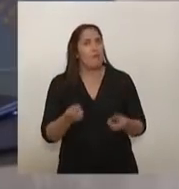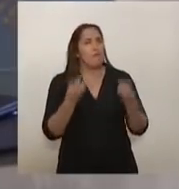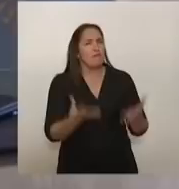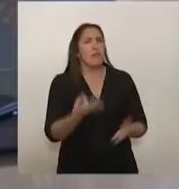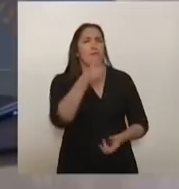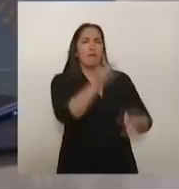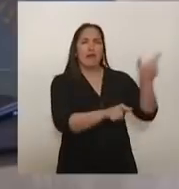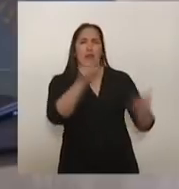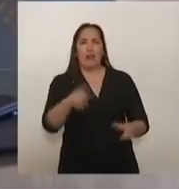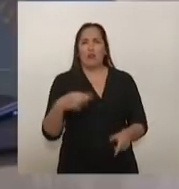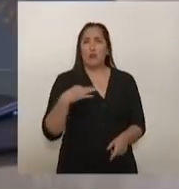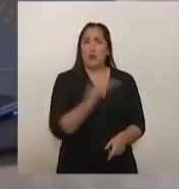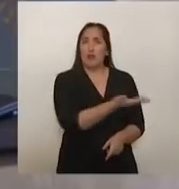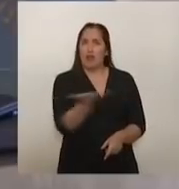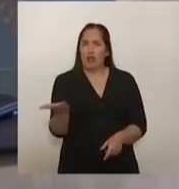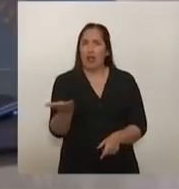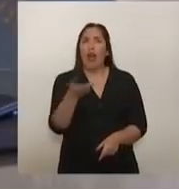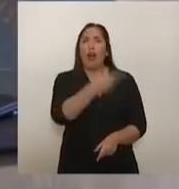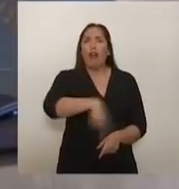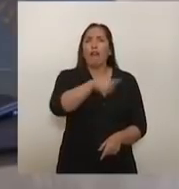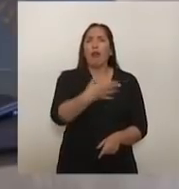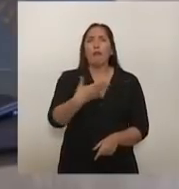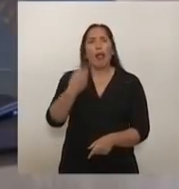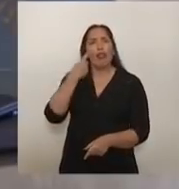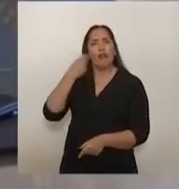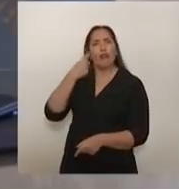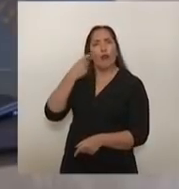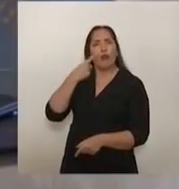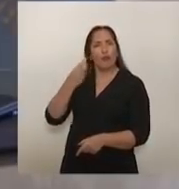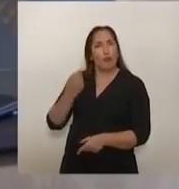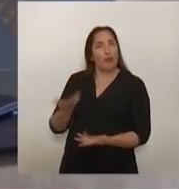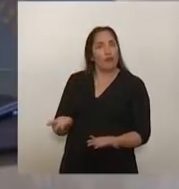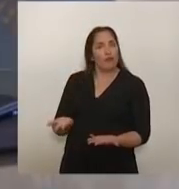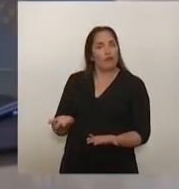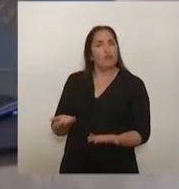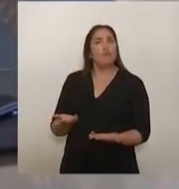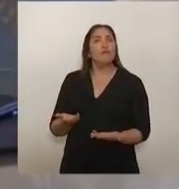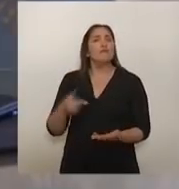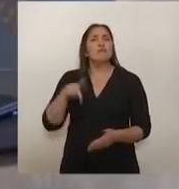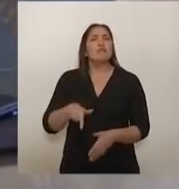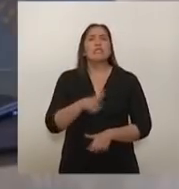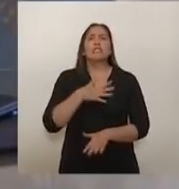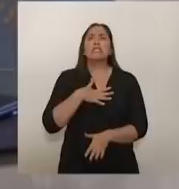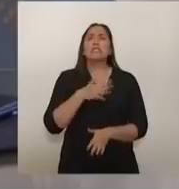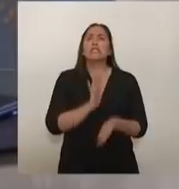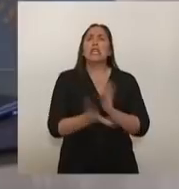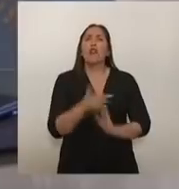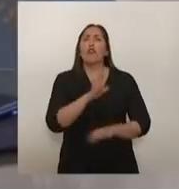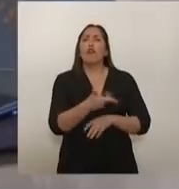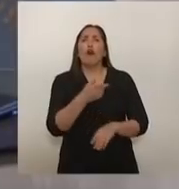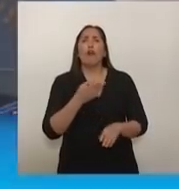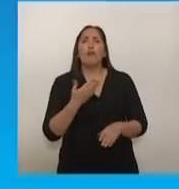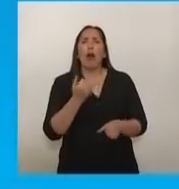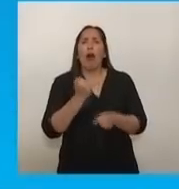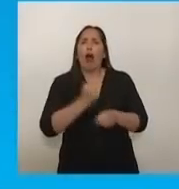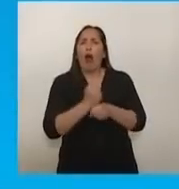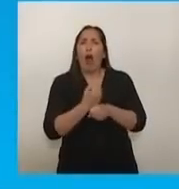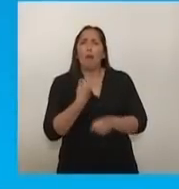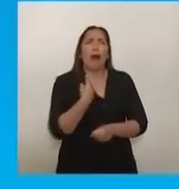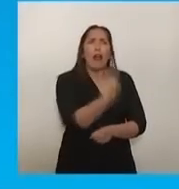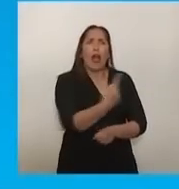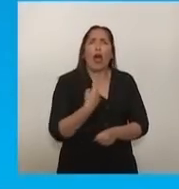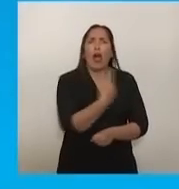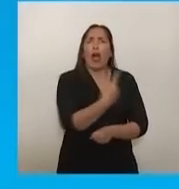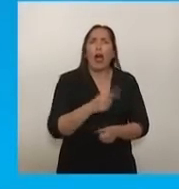ciudadanos, porque tienen un mayor control y porque ya no se sienten cadetes del Estado. Hay